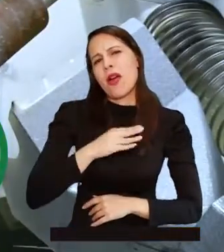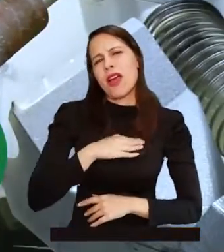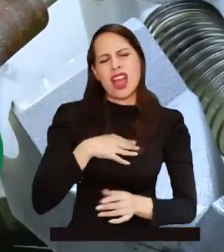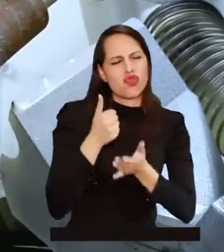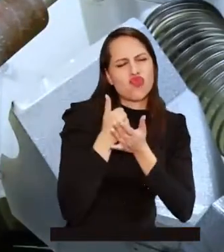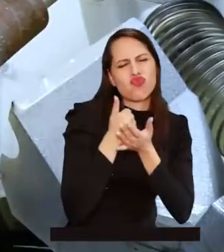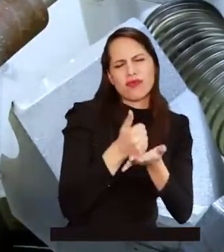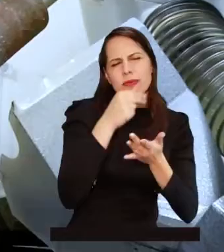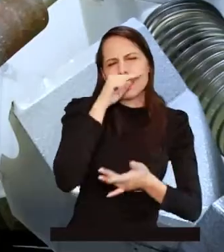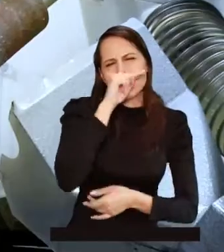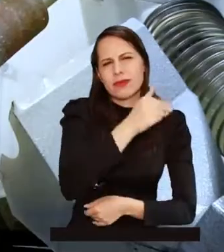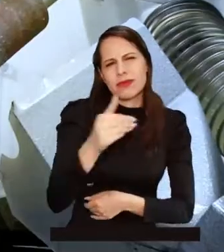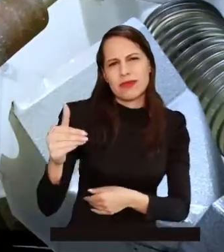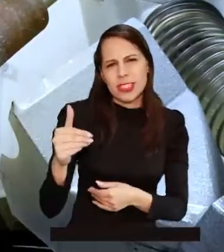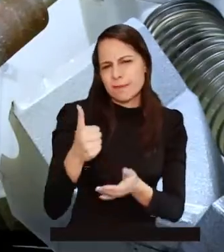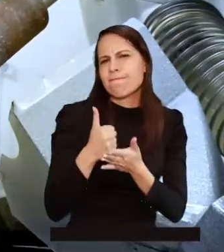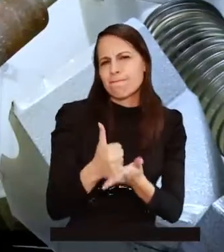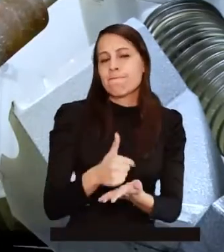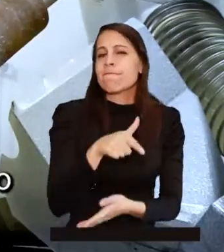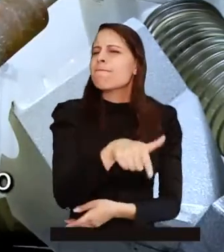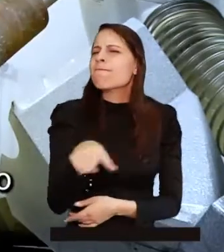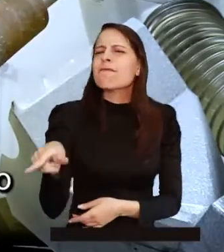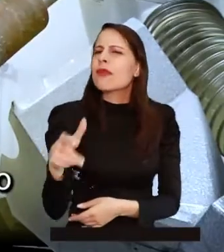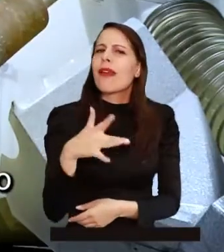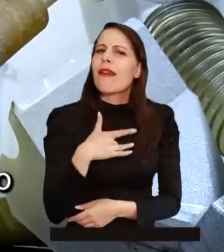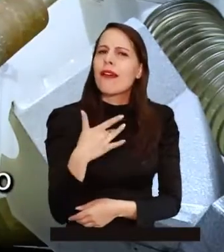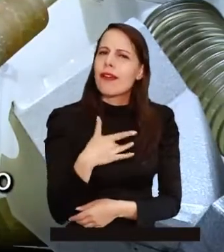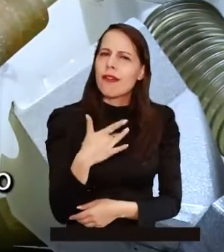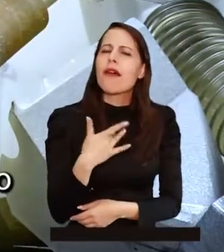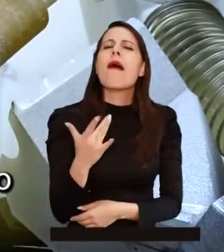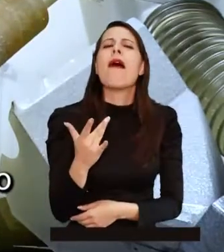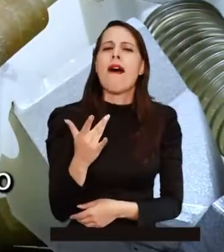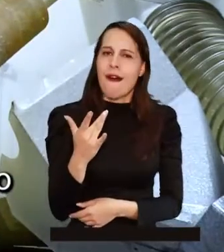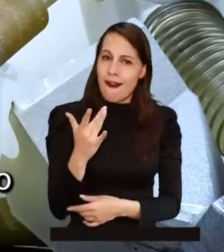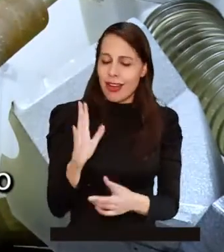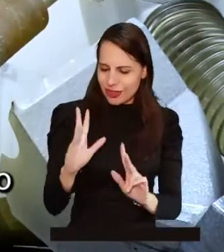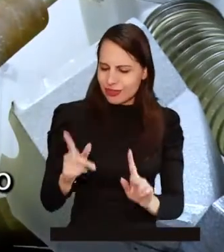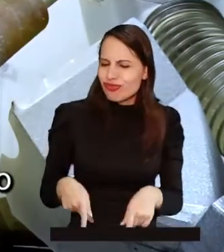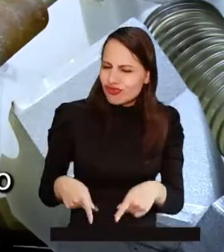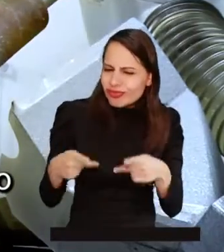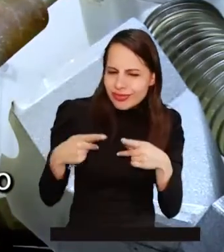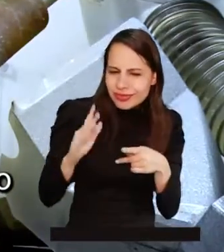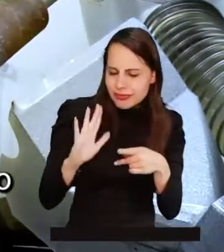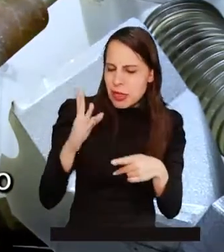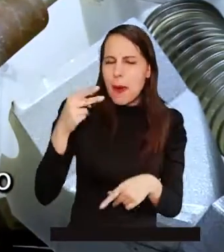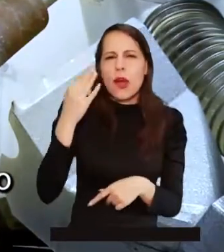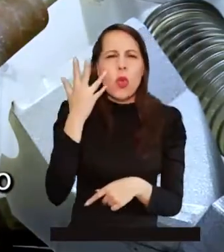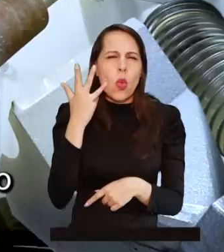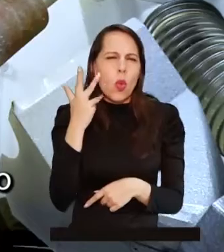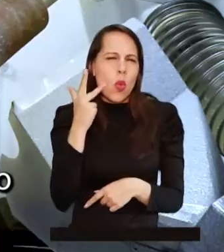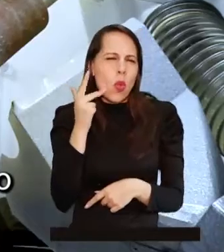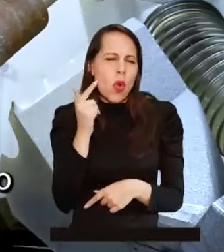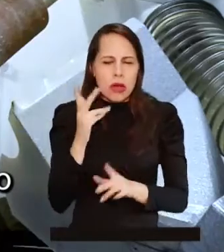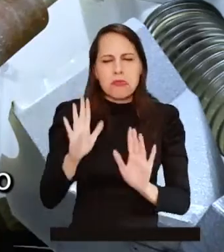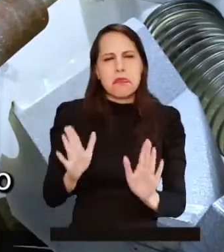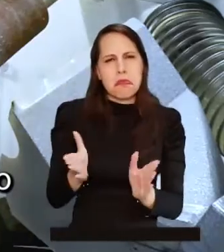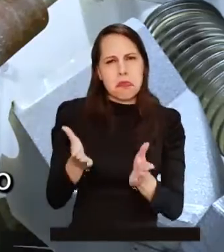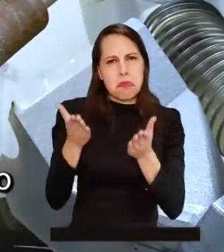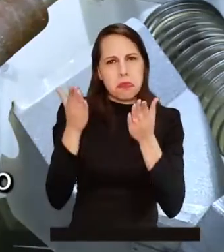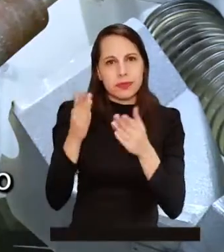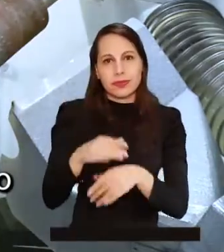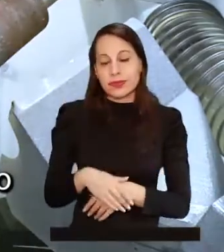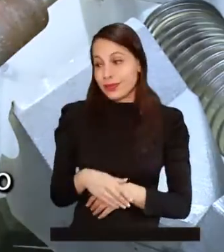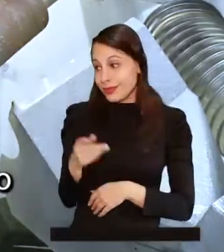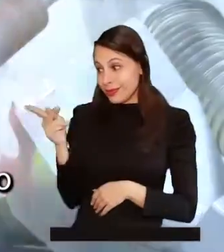muy gratificante colaborarle mucho a los niños para que ellos se sientan en su rutina diaria